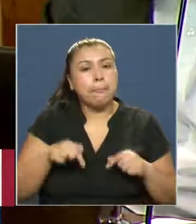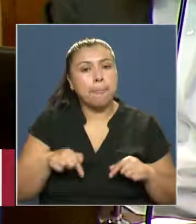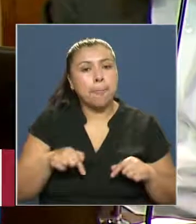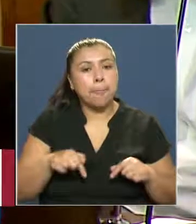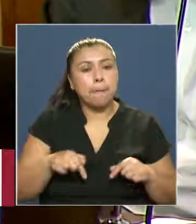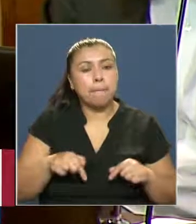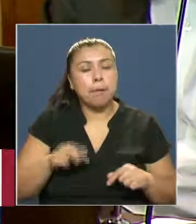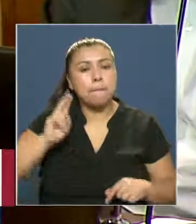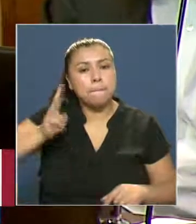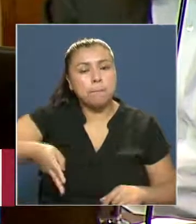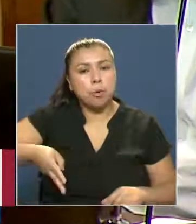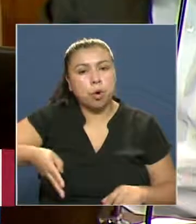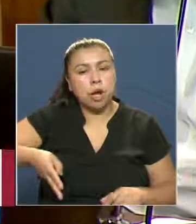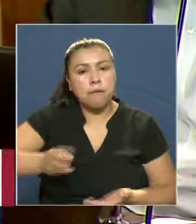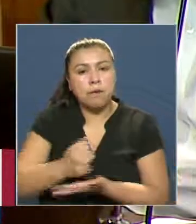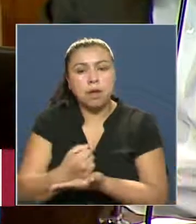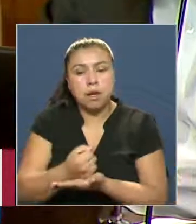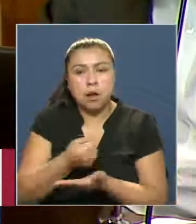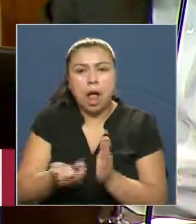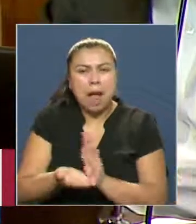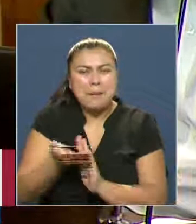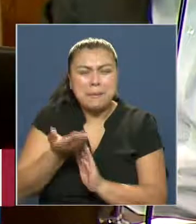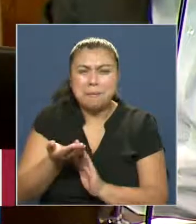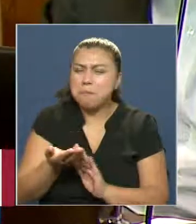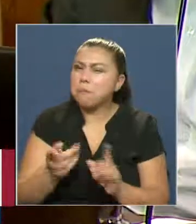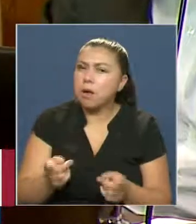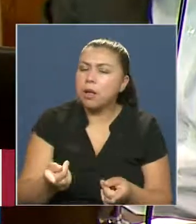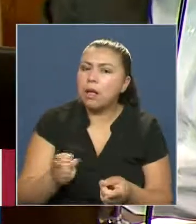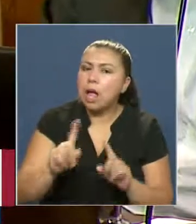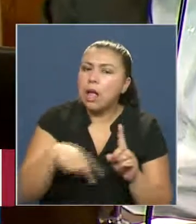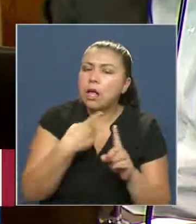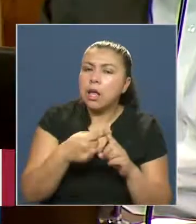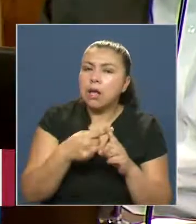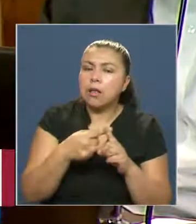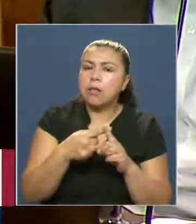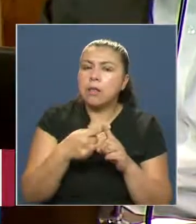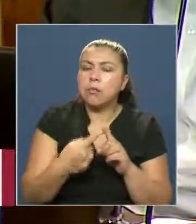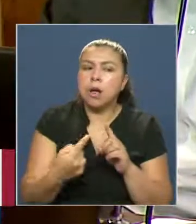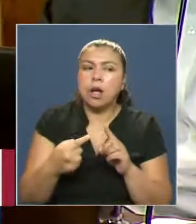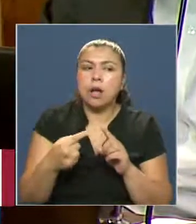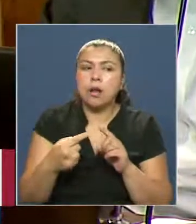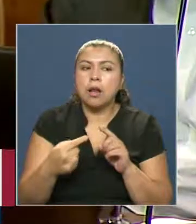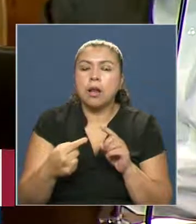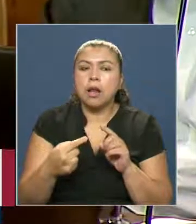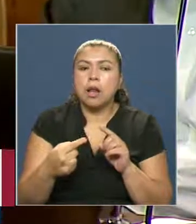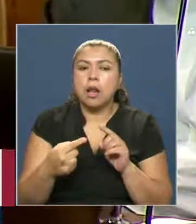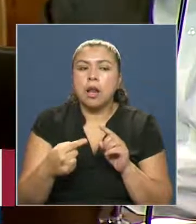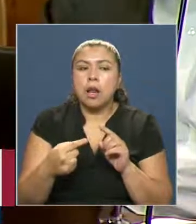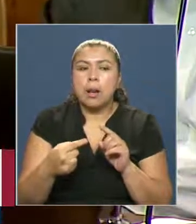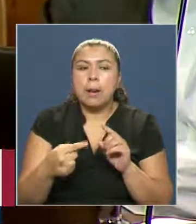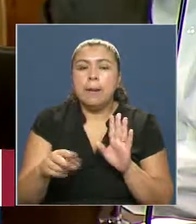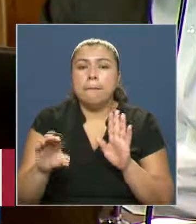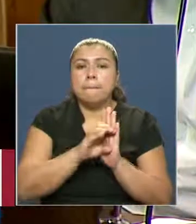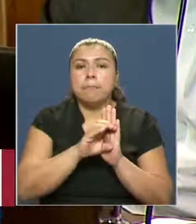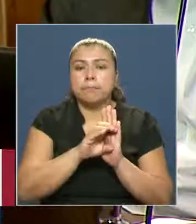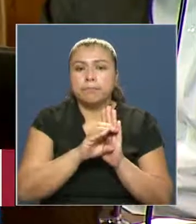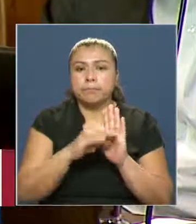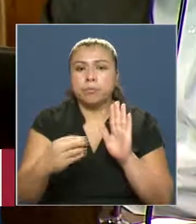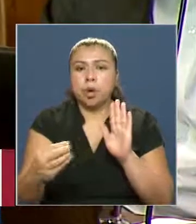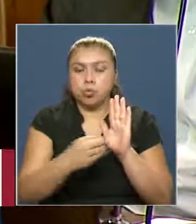de los precios de los medicamentos y además que va a quedar incorporado esta modificación al Código